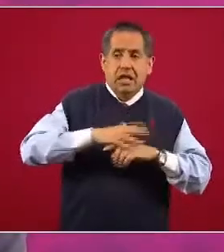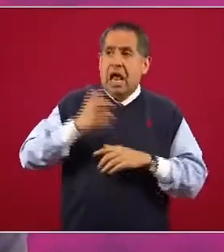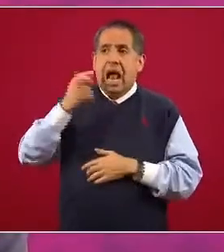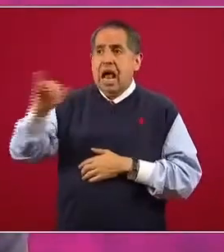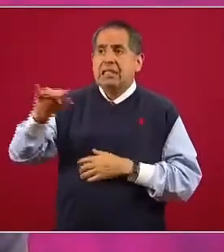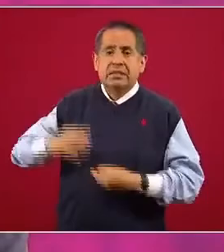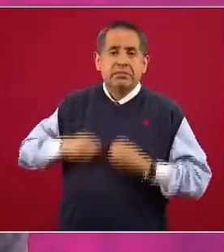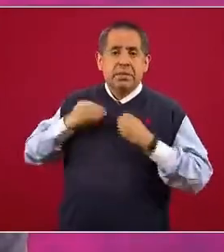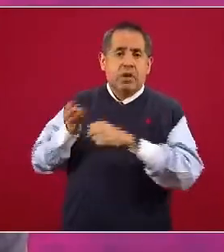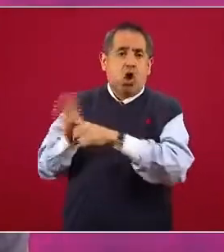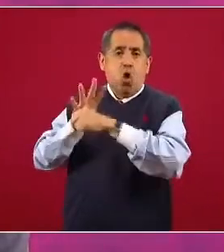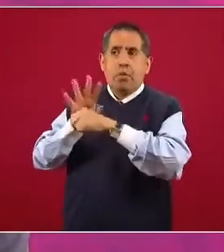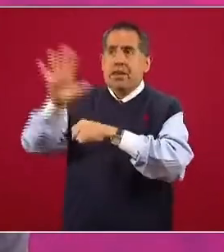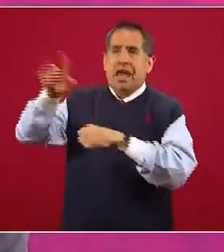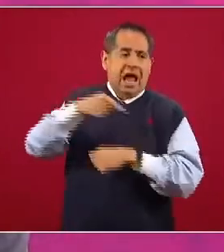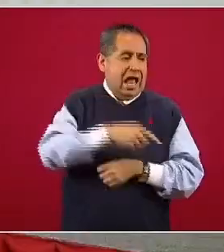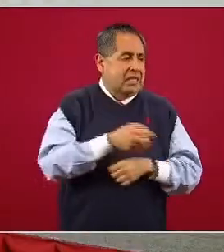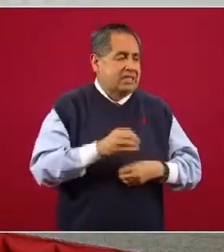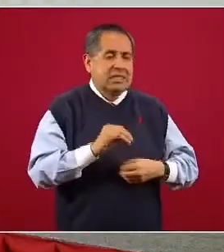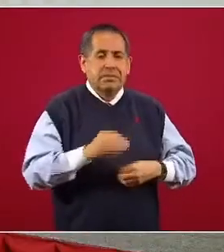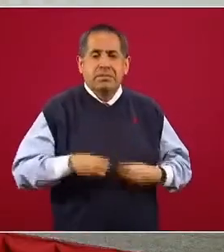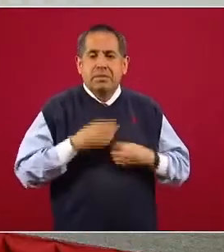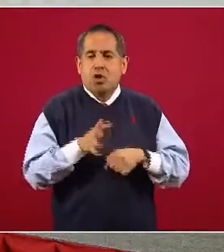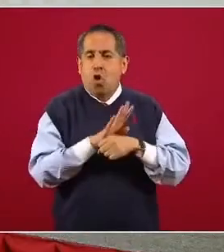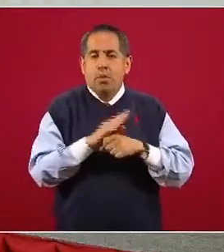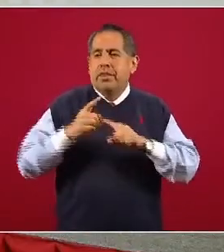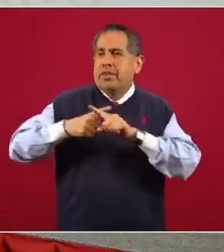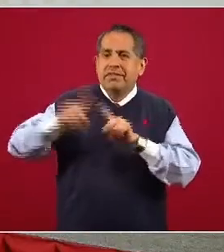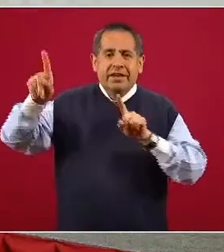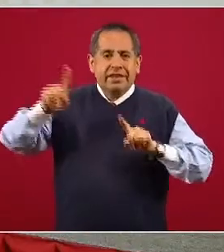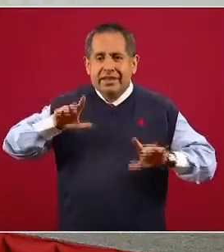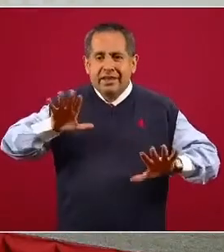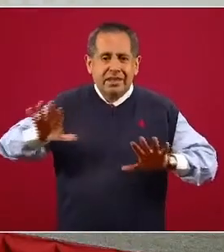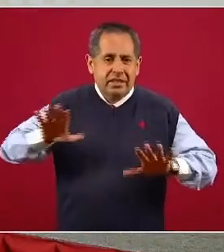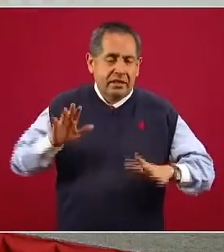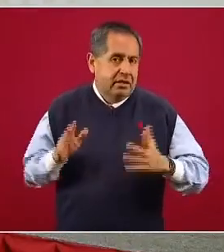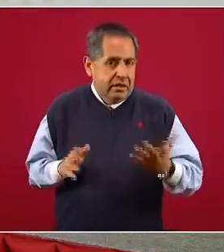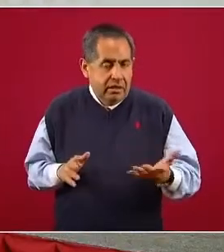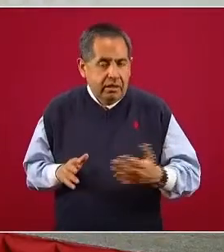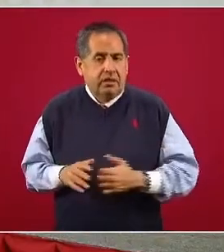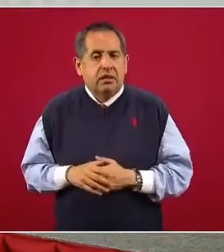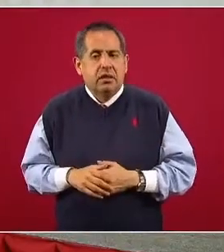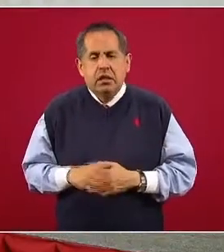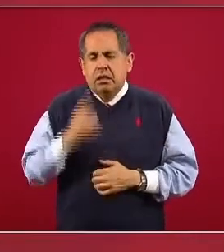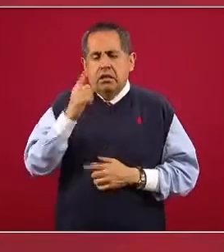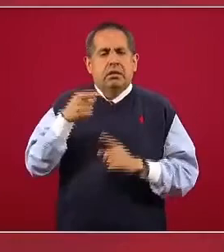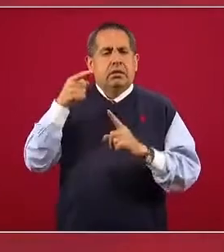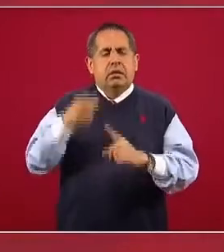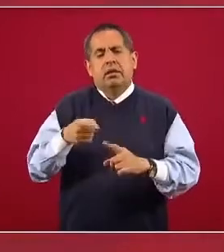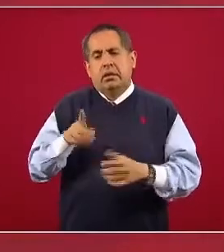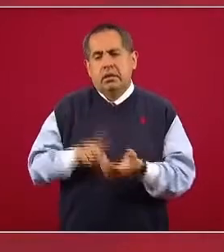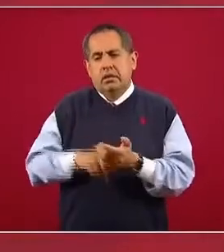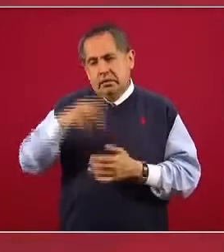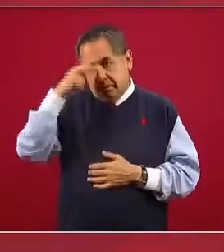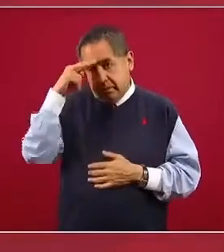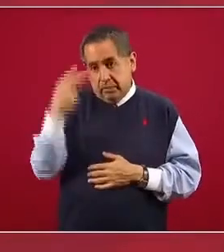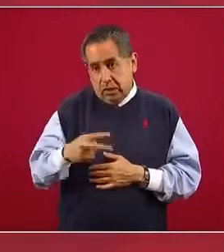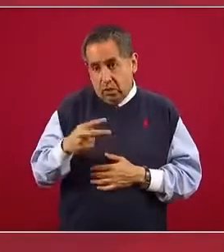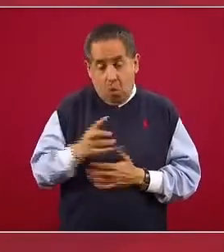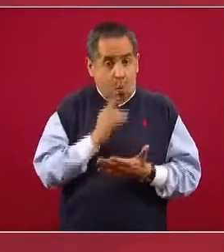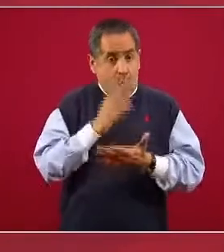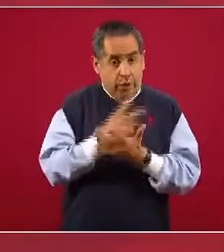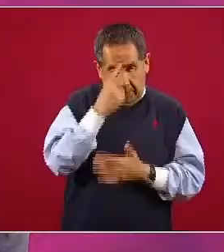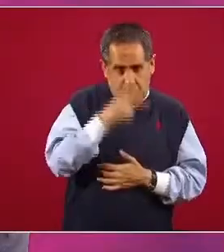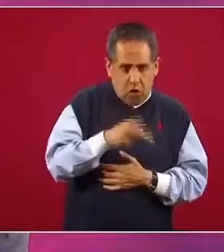COVID en cada población. Una de las situaciones que ha sido característica de México, no